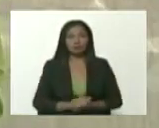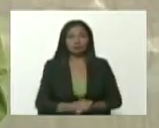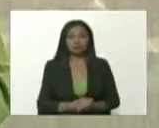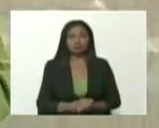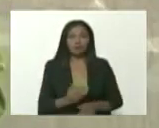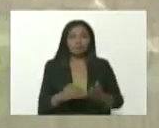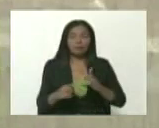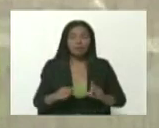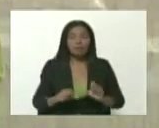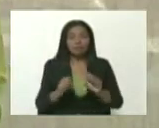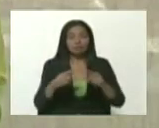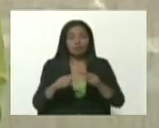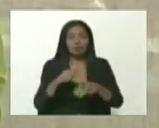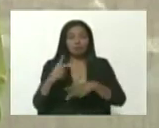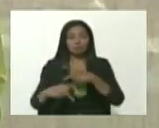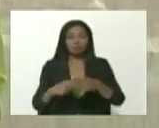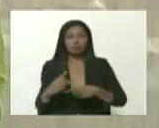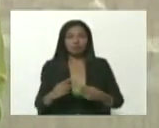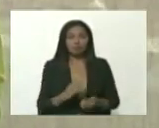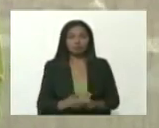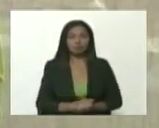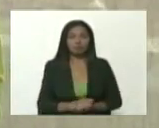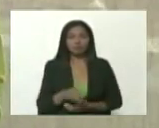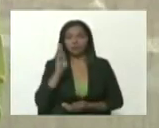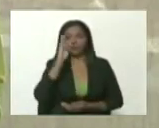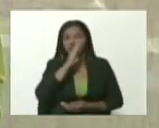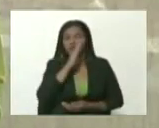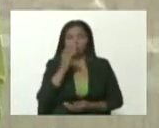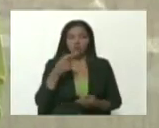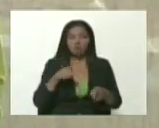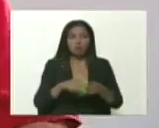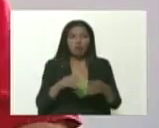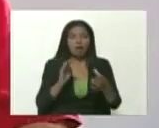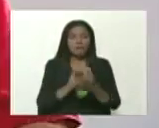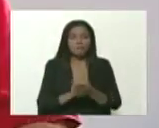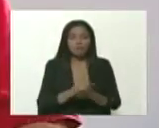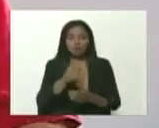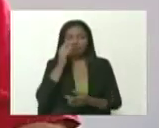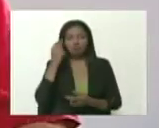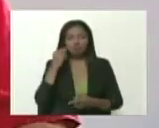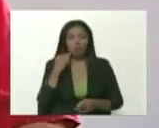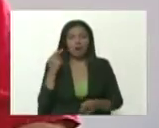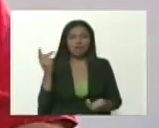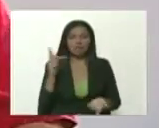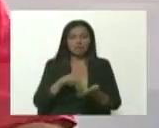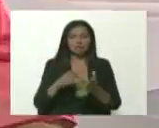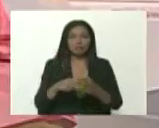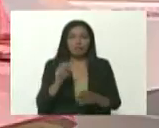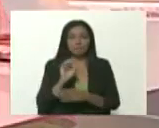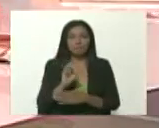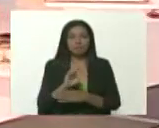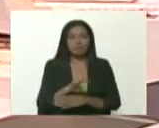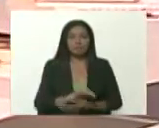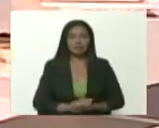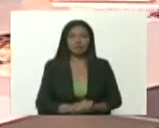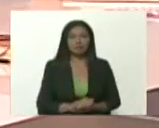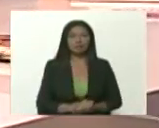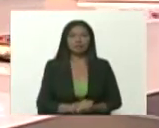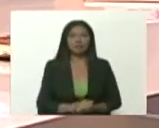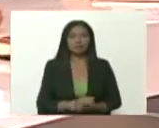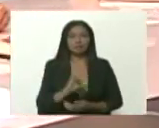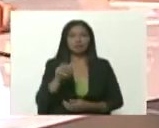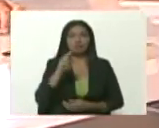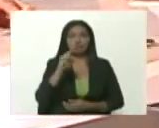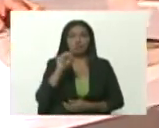Vamos adelante con ese proceso. Diosdado, León Heredia, compañeros, compañeras. Aquí están, miren los mensajes. Junior